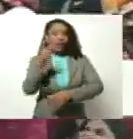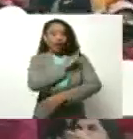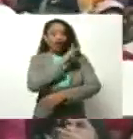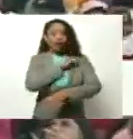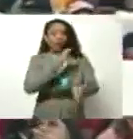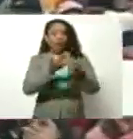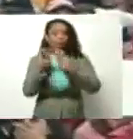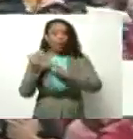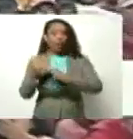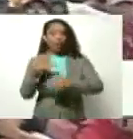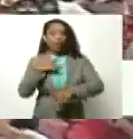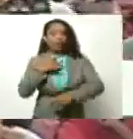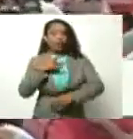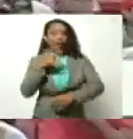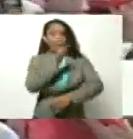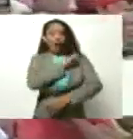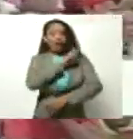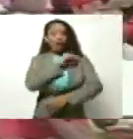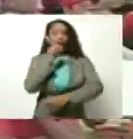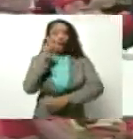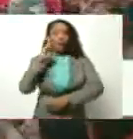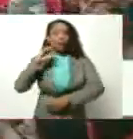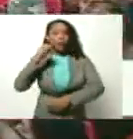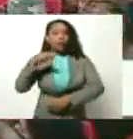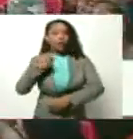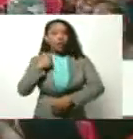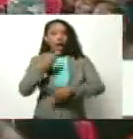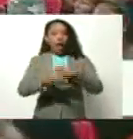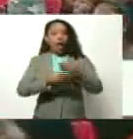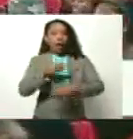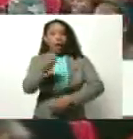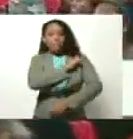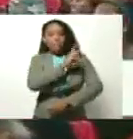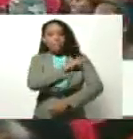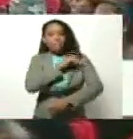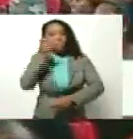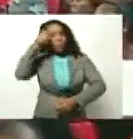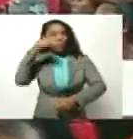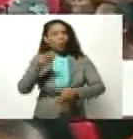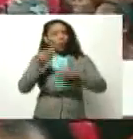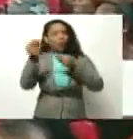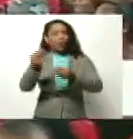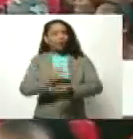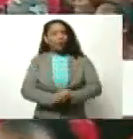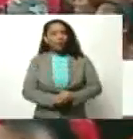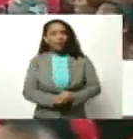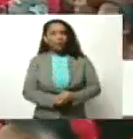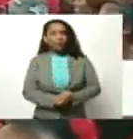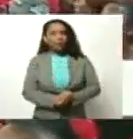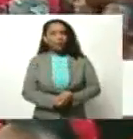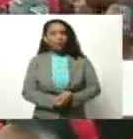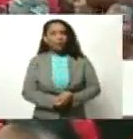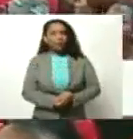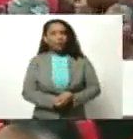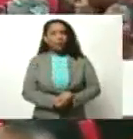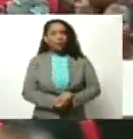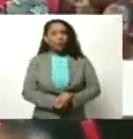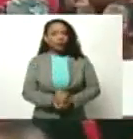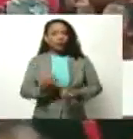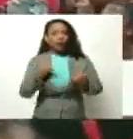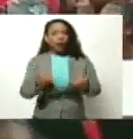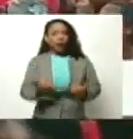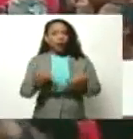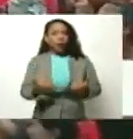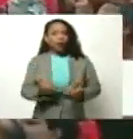su comunidad siéntanse jefe de subeche y ejerzan las jefaturas que el pueblo les ha dado ahora